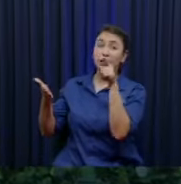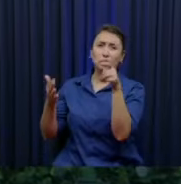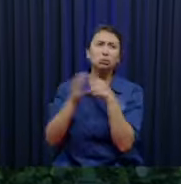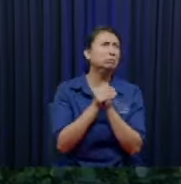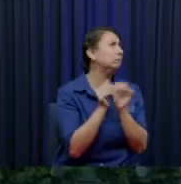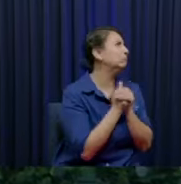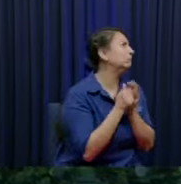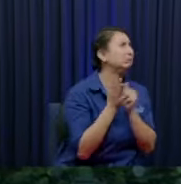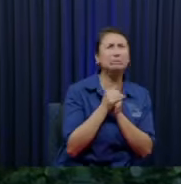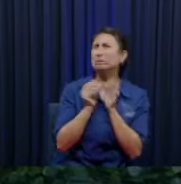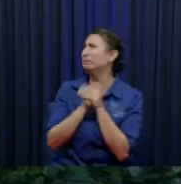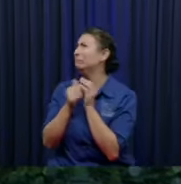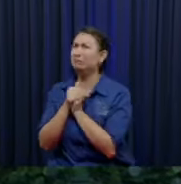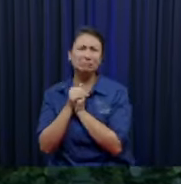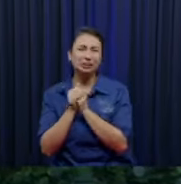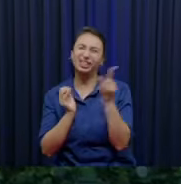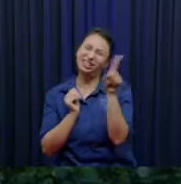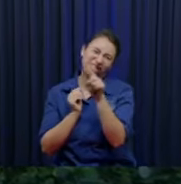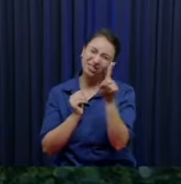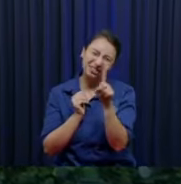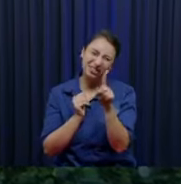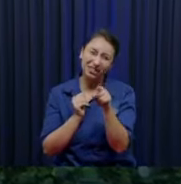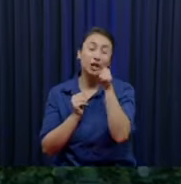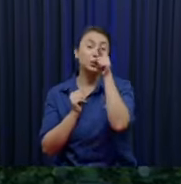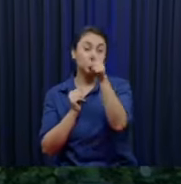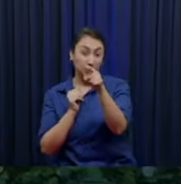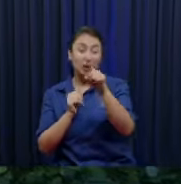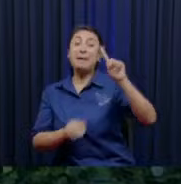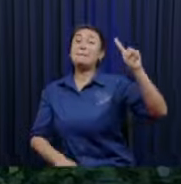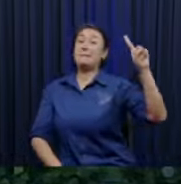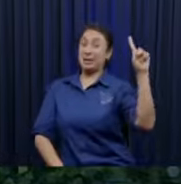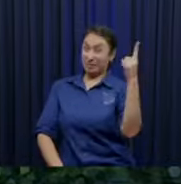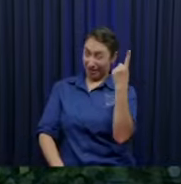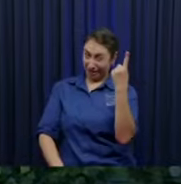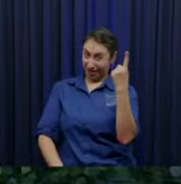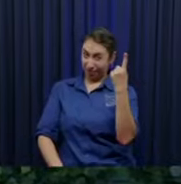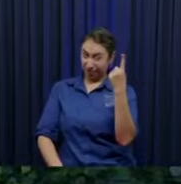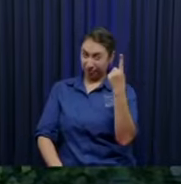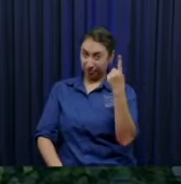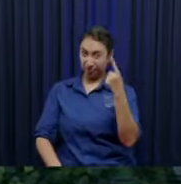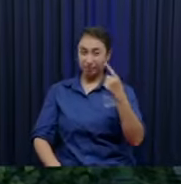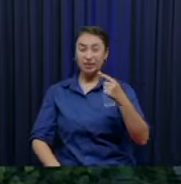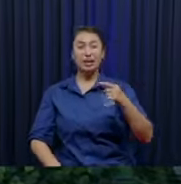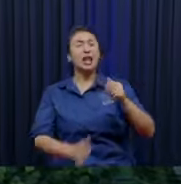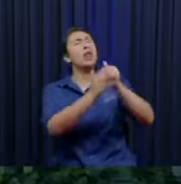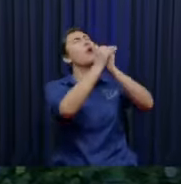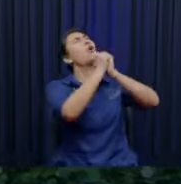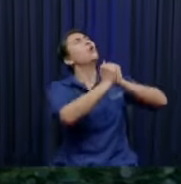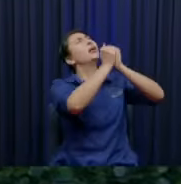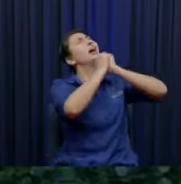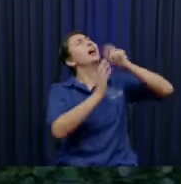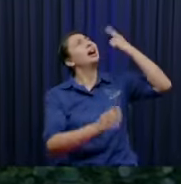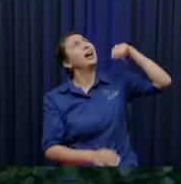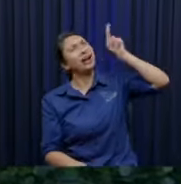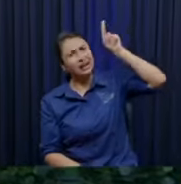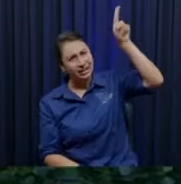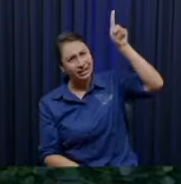afanosos. Antes bien sean oídas todas vuestras peticiones con súplicas, ruegos, con